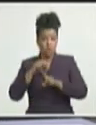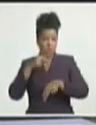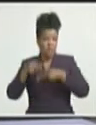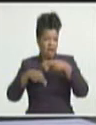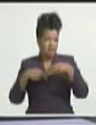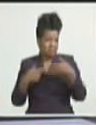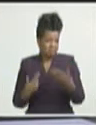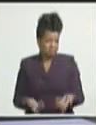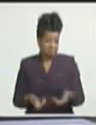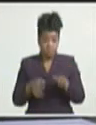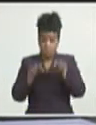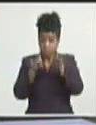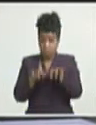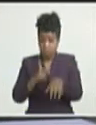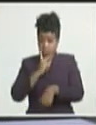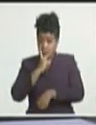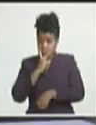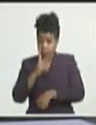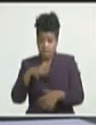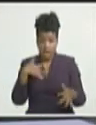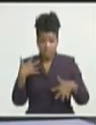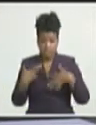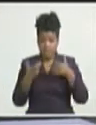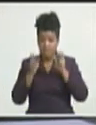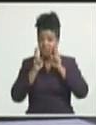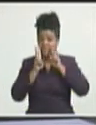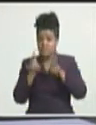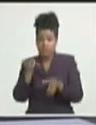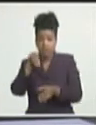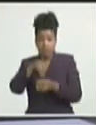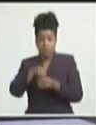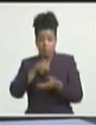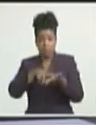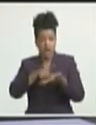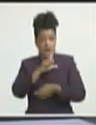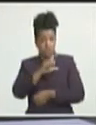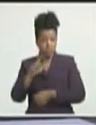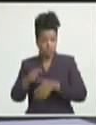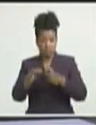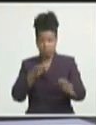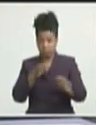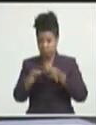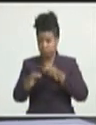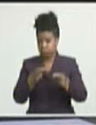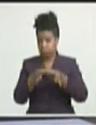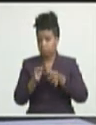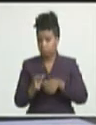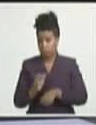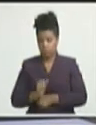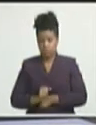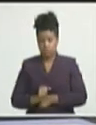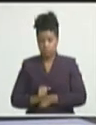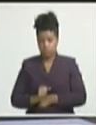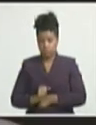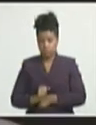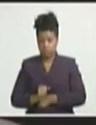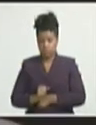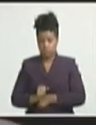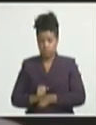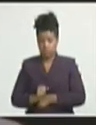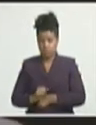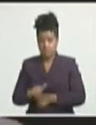que atenderá toda la actividad de la vida interna del partido y el funcionamiento de la organización, así como la política de